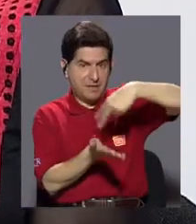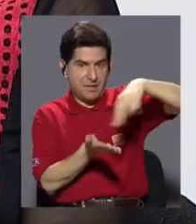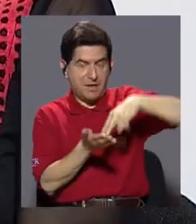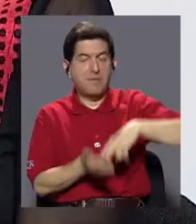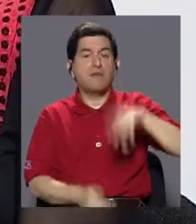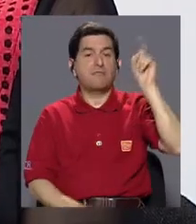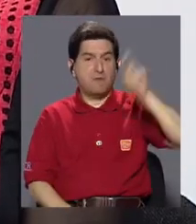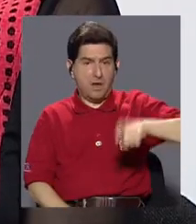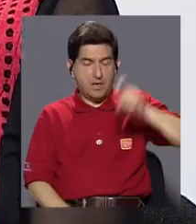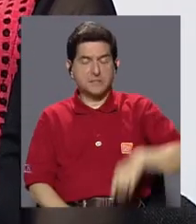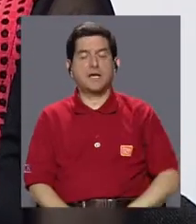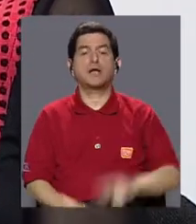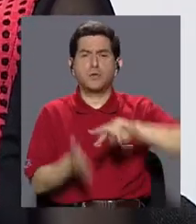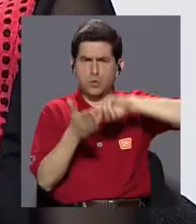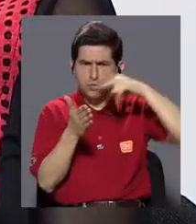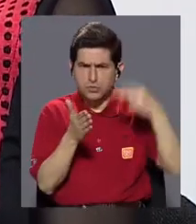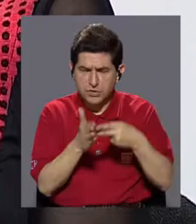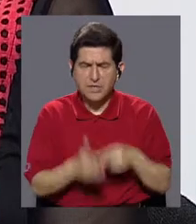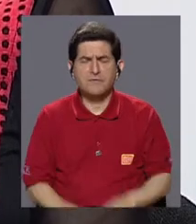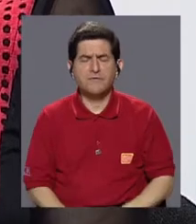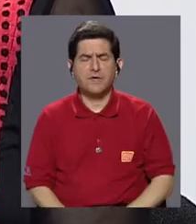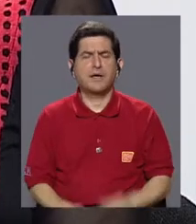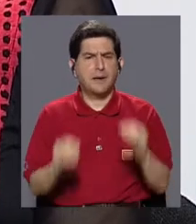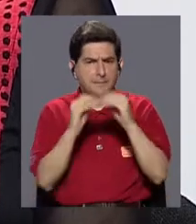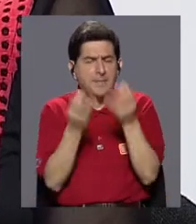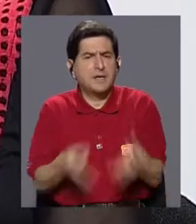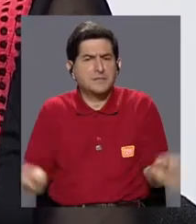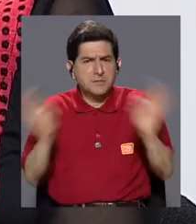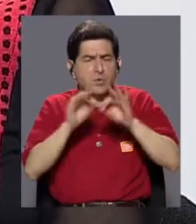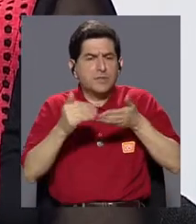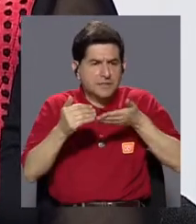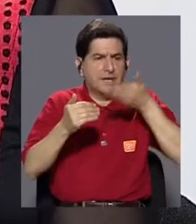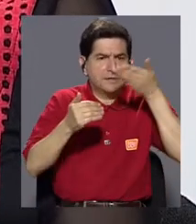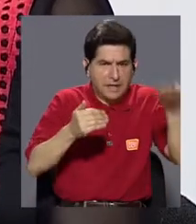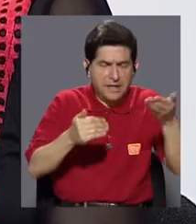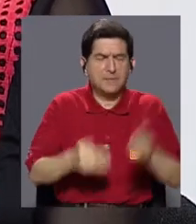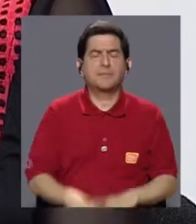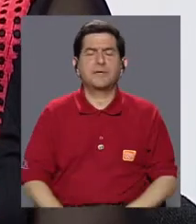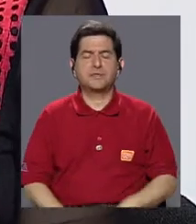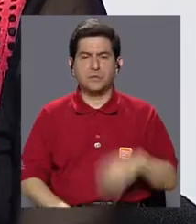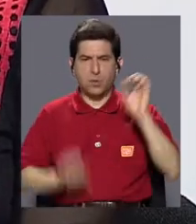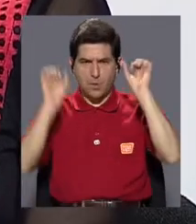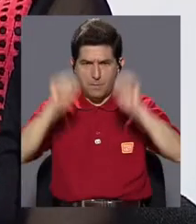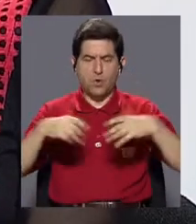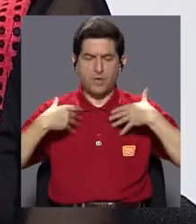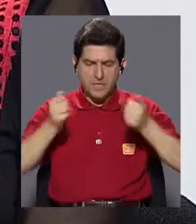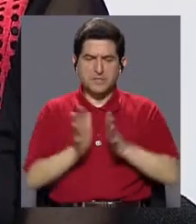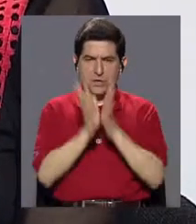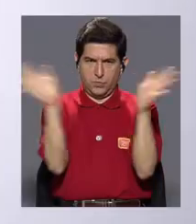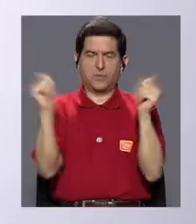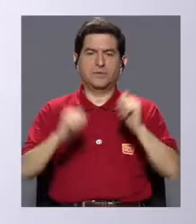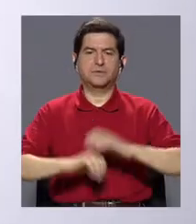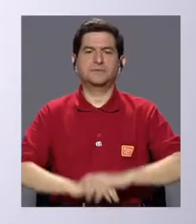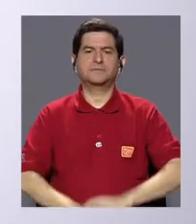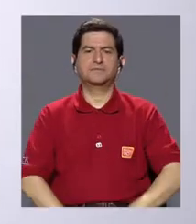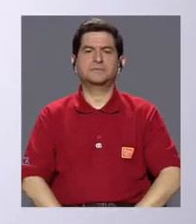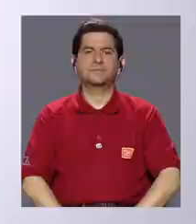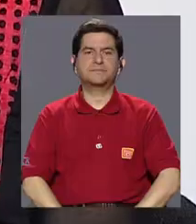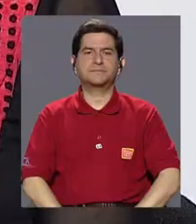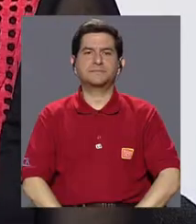es necesario y se convierte cada vez más en un elemento fundamental para la salud pública